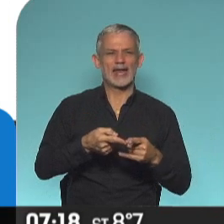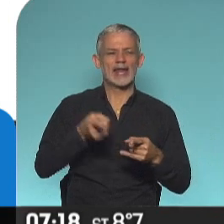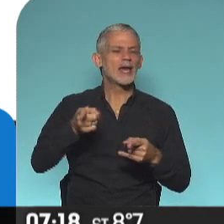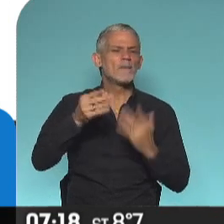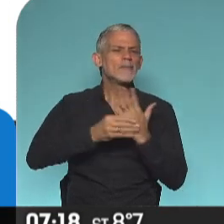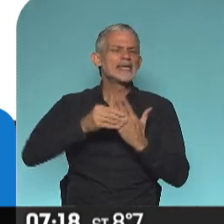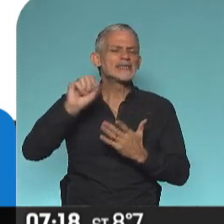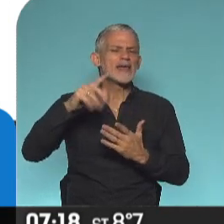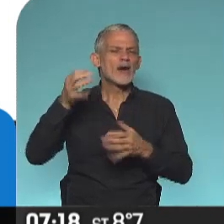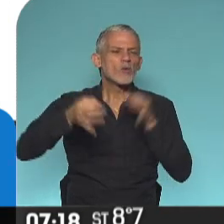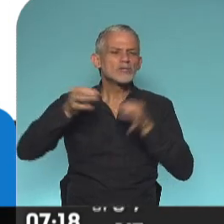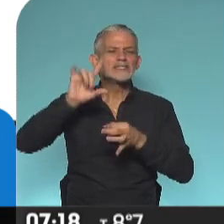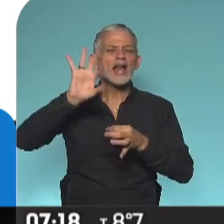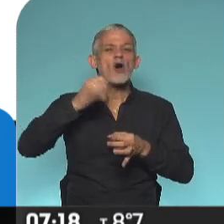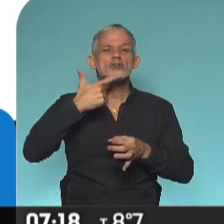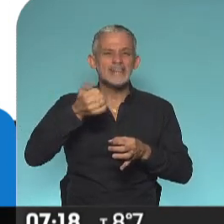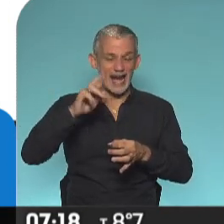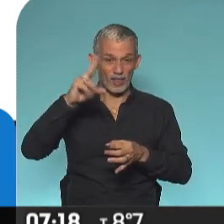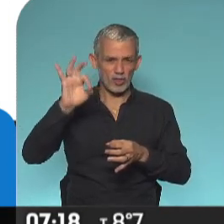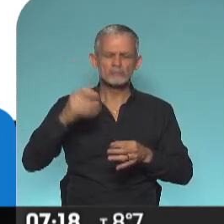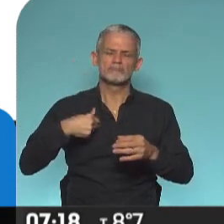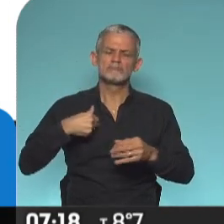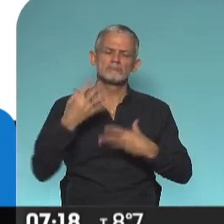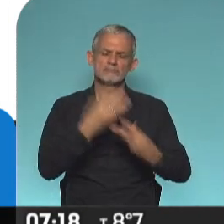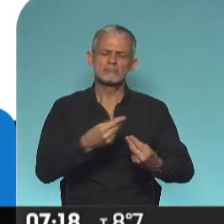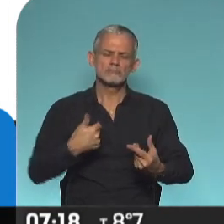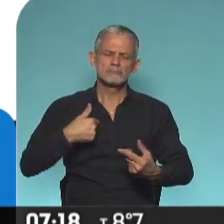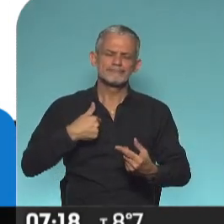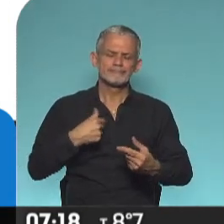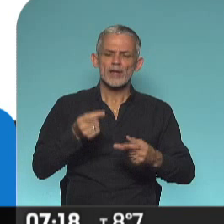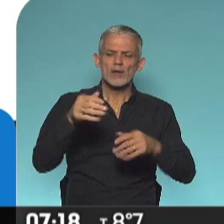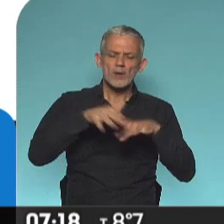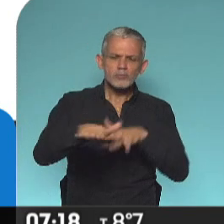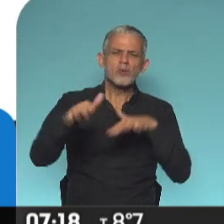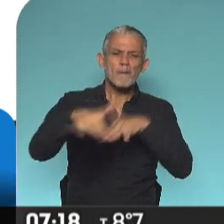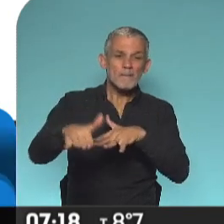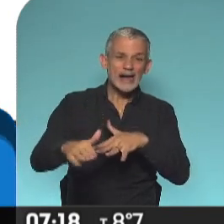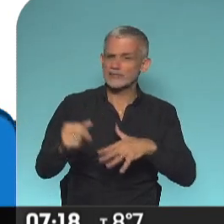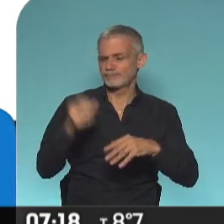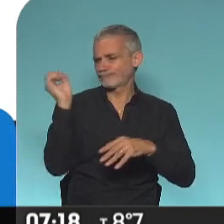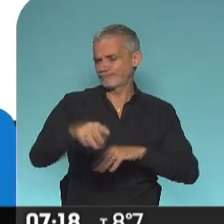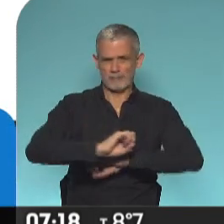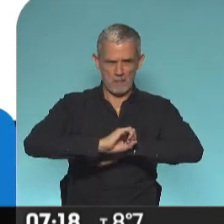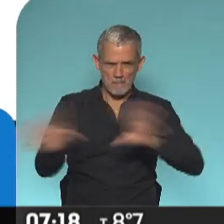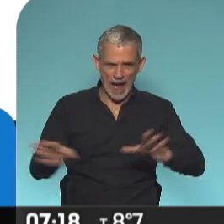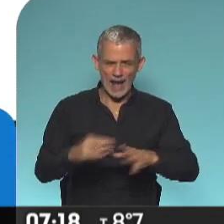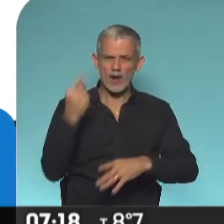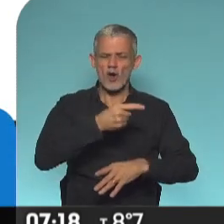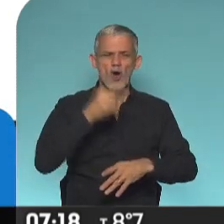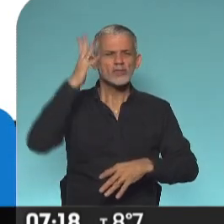la ministra de Justicia, Marcela Lozardo. Mi solidaridad y profundo repudio a los hechos ocurridos contra el ministro Ricardo